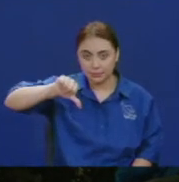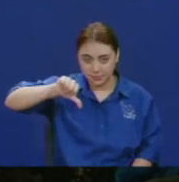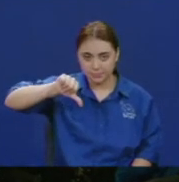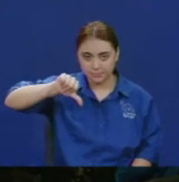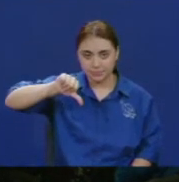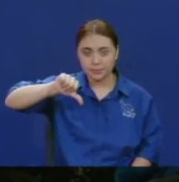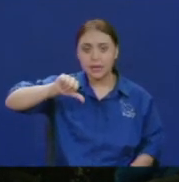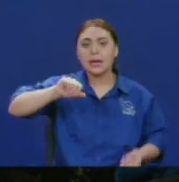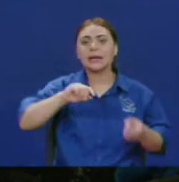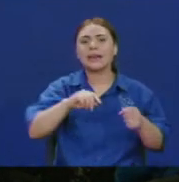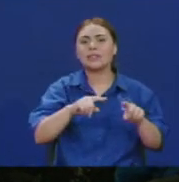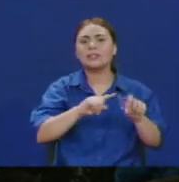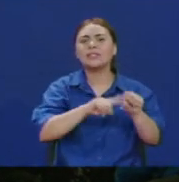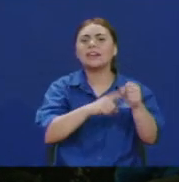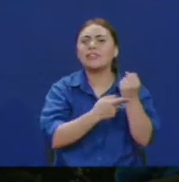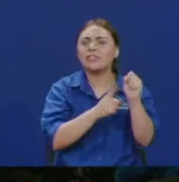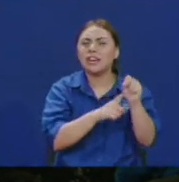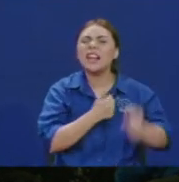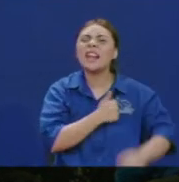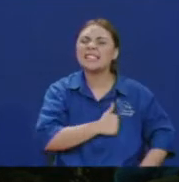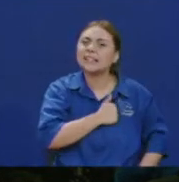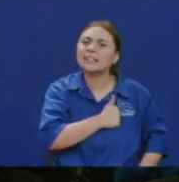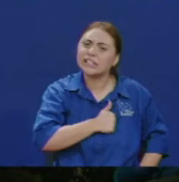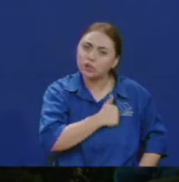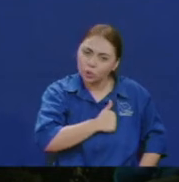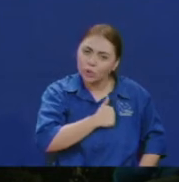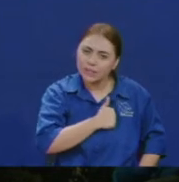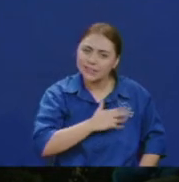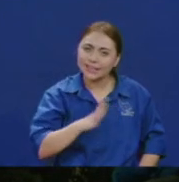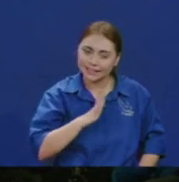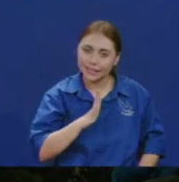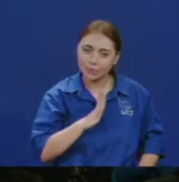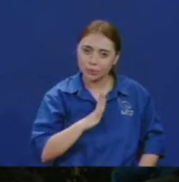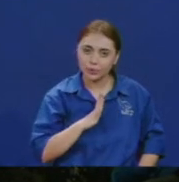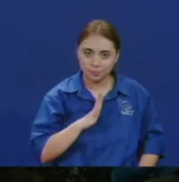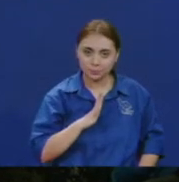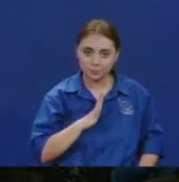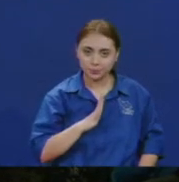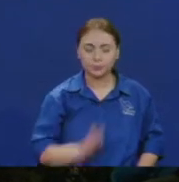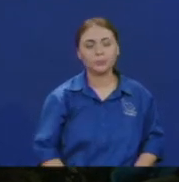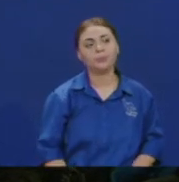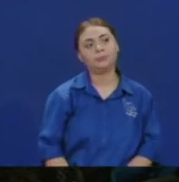procede de la 4190, que es poneros.